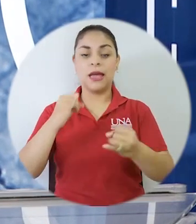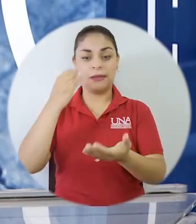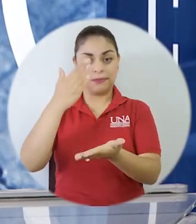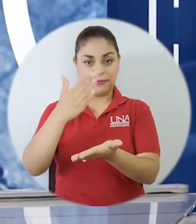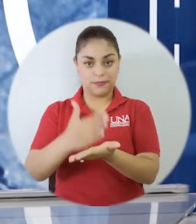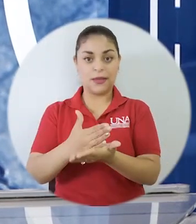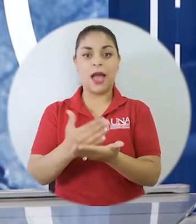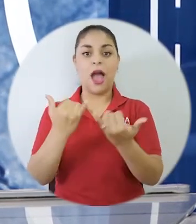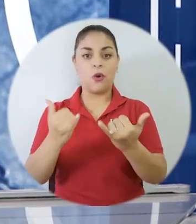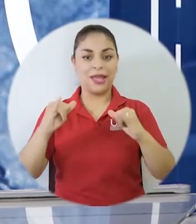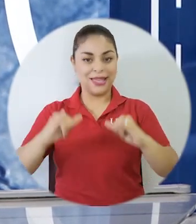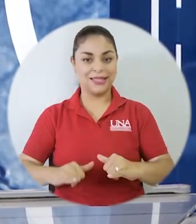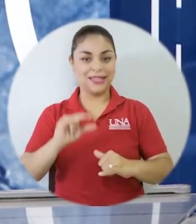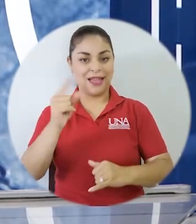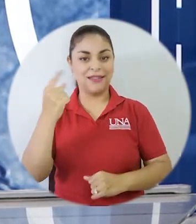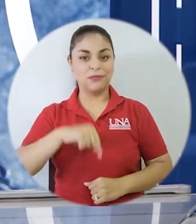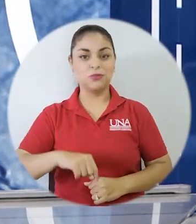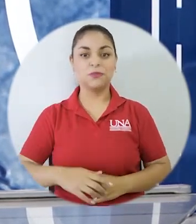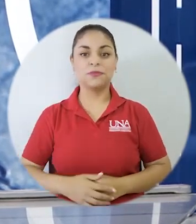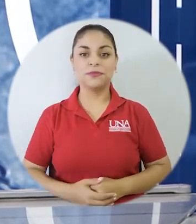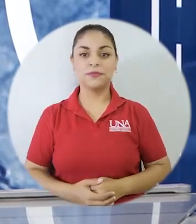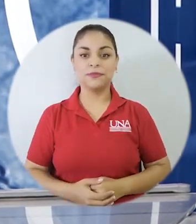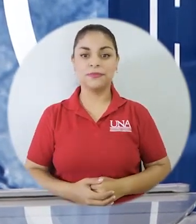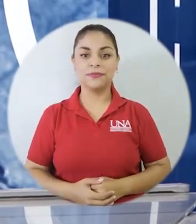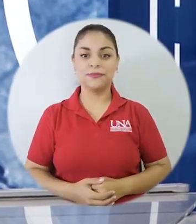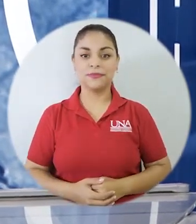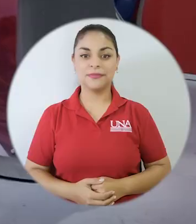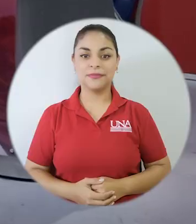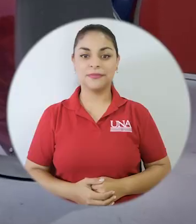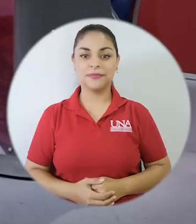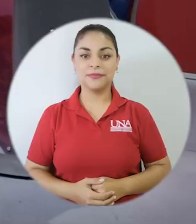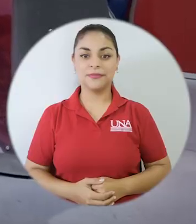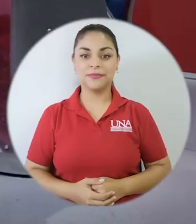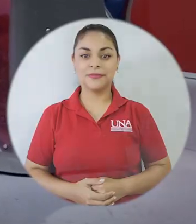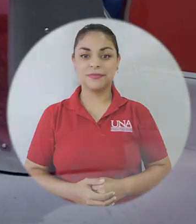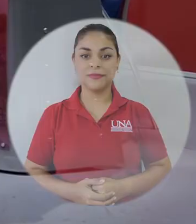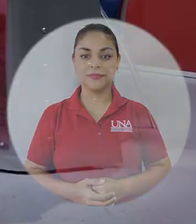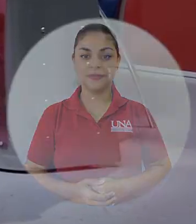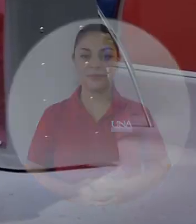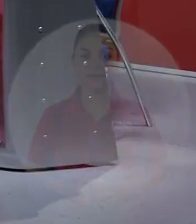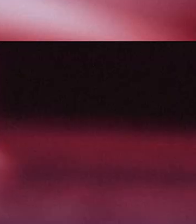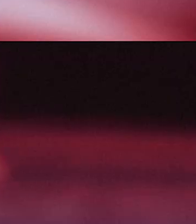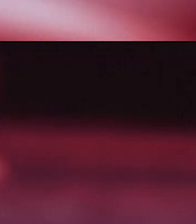al regresar de la pausa. Quédese con Una Mirada, que ya regresamos.